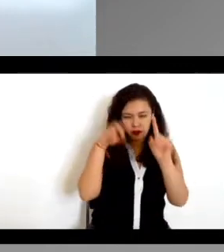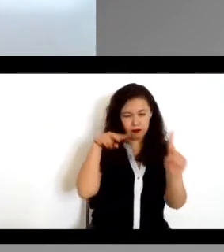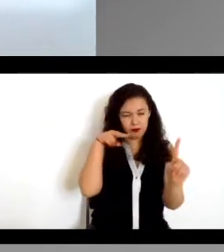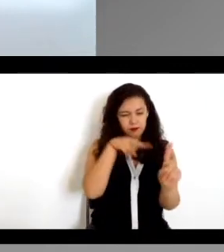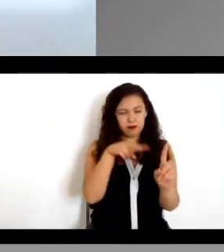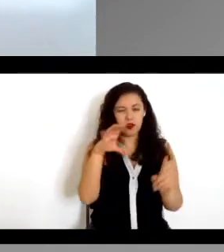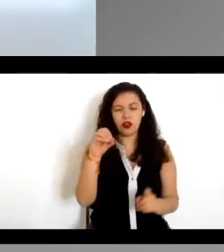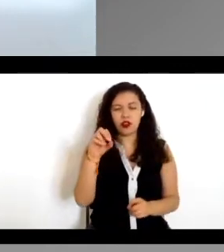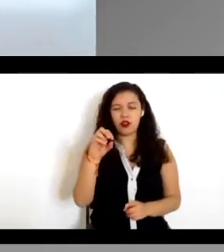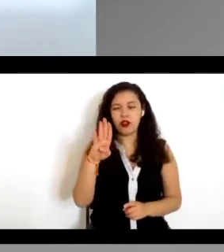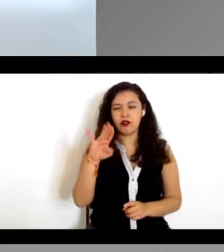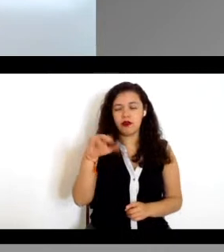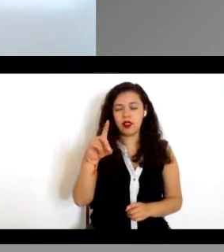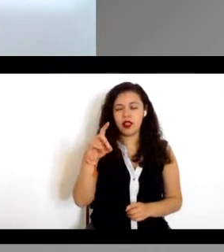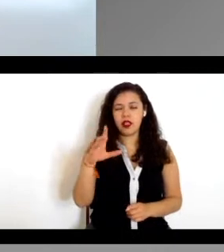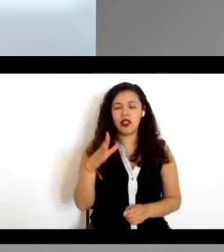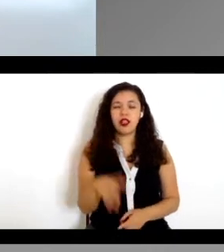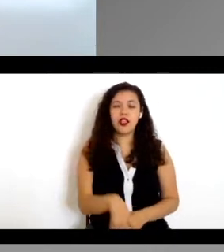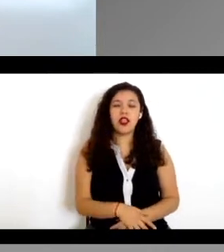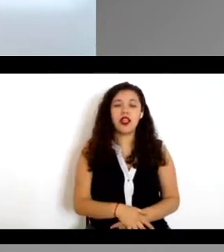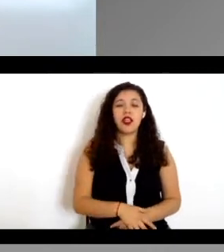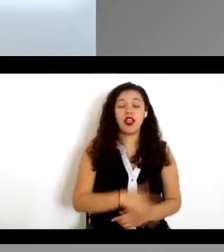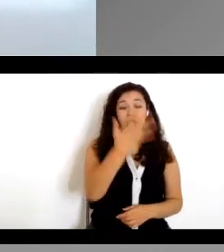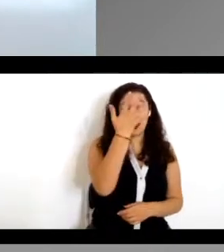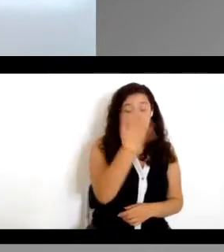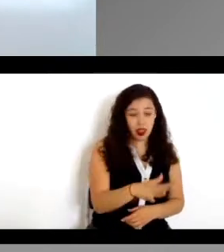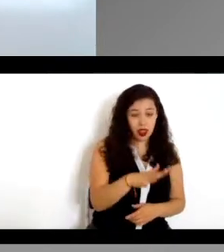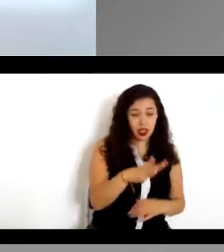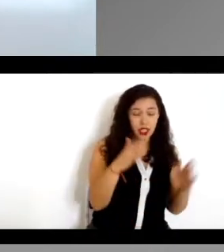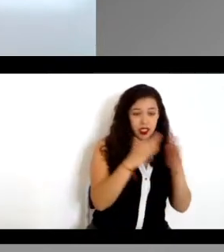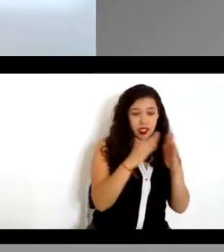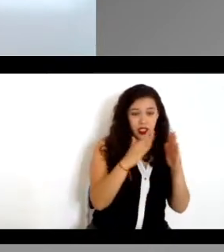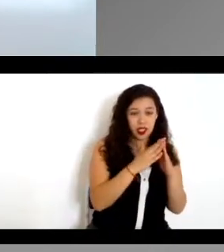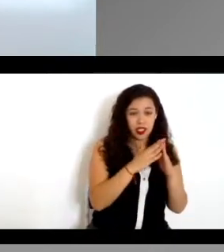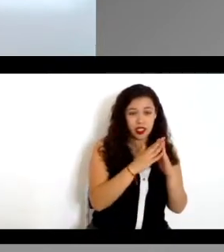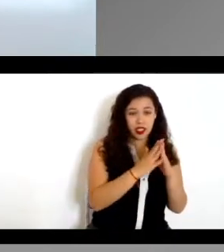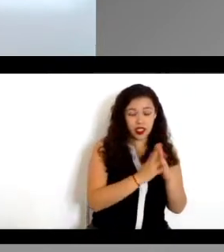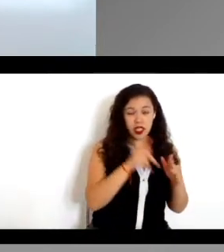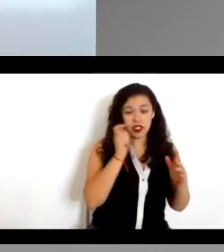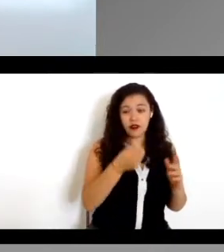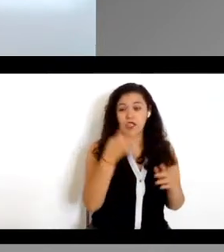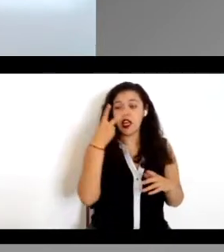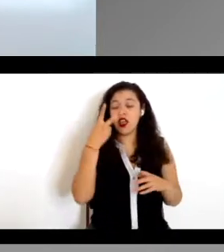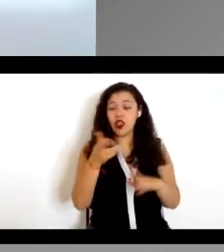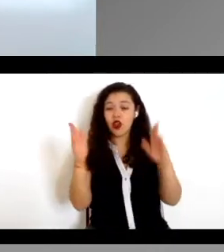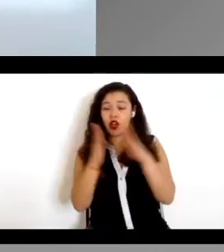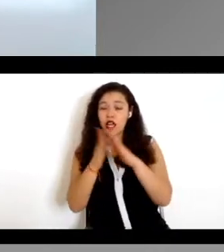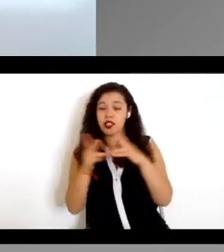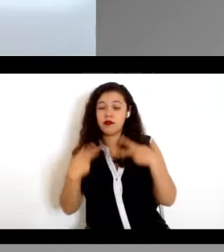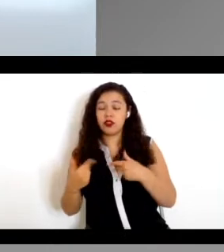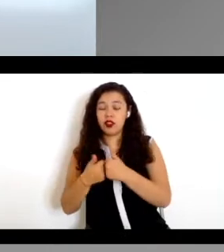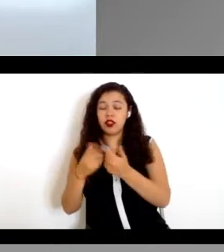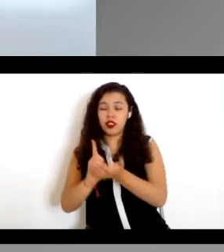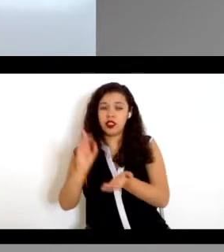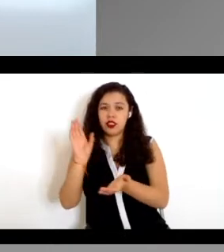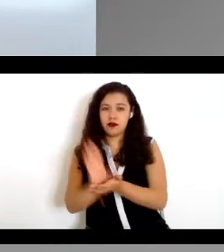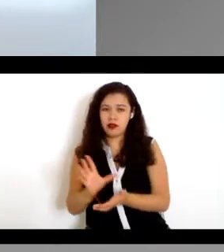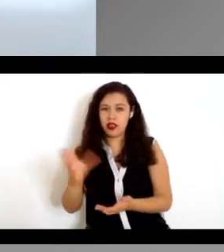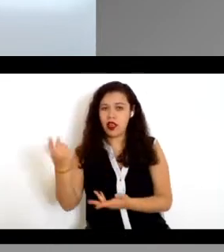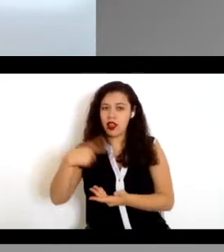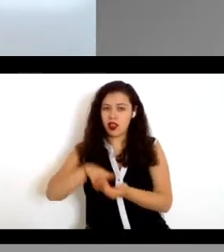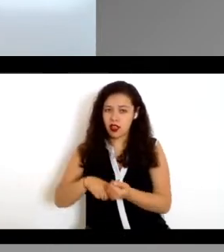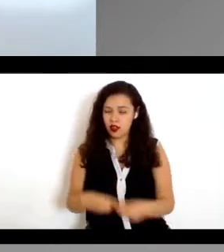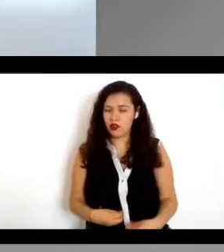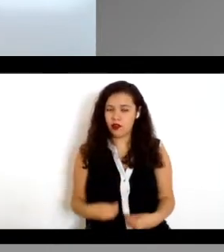2 de cada 10 hogares en México tienen algún miembro con discapacidad. Estos datos provocan sorpresa. ¿Cómo es